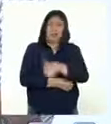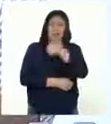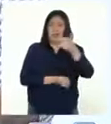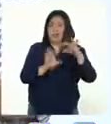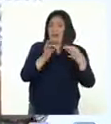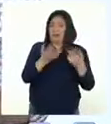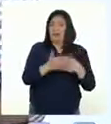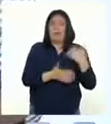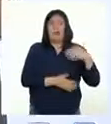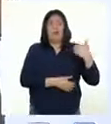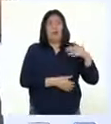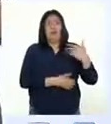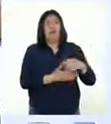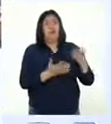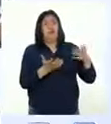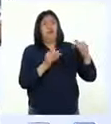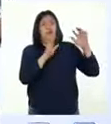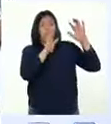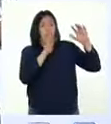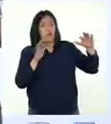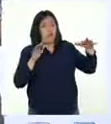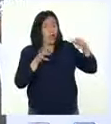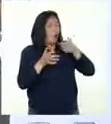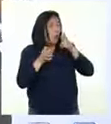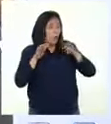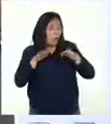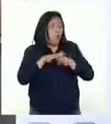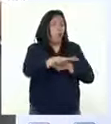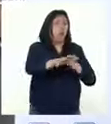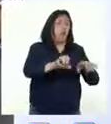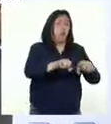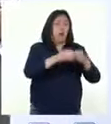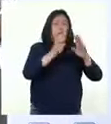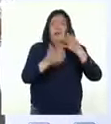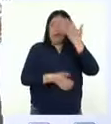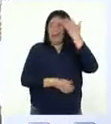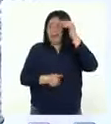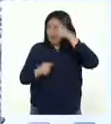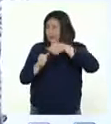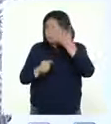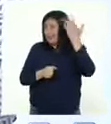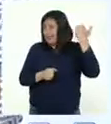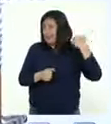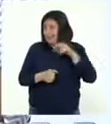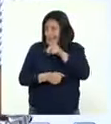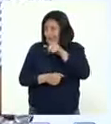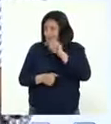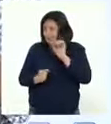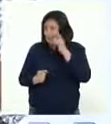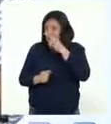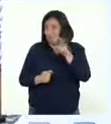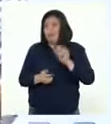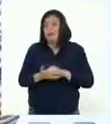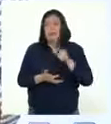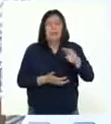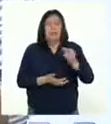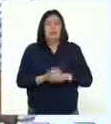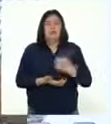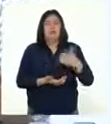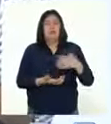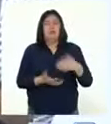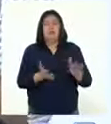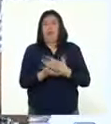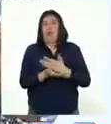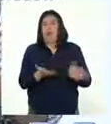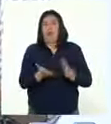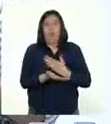otras familias se vieron afectadas cuando Flor Azul se inundó, como vimos hace un par de actividades. ¿Ustedes se acuerdan? Y esto hizo que se